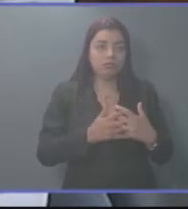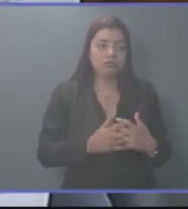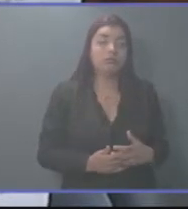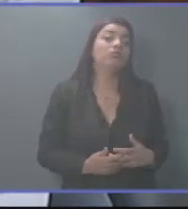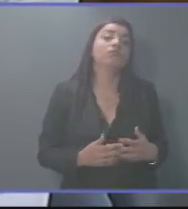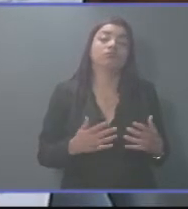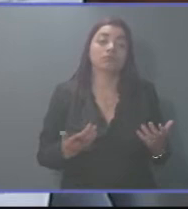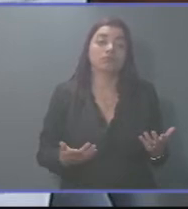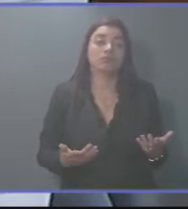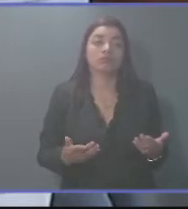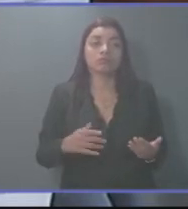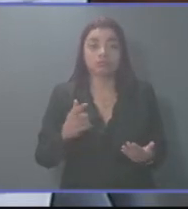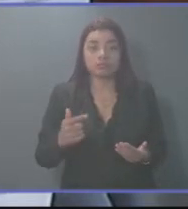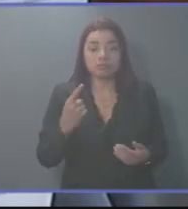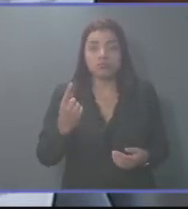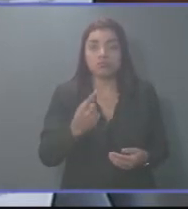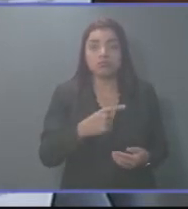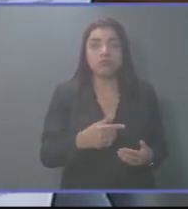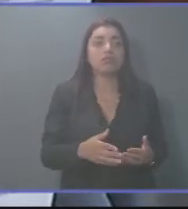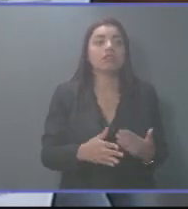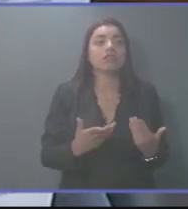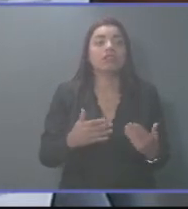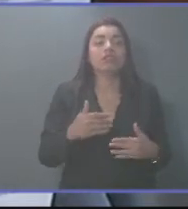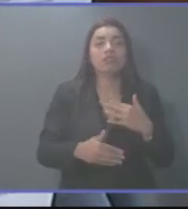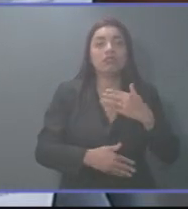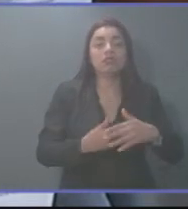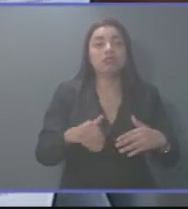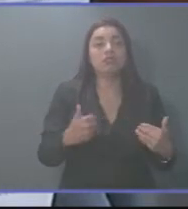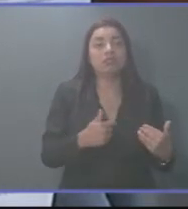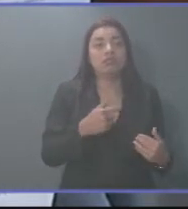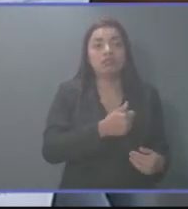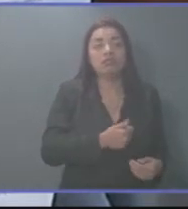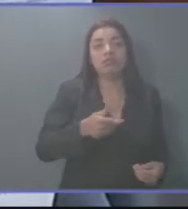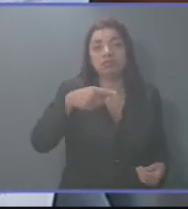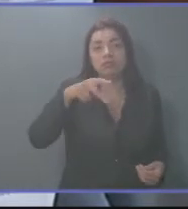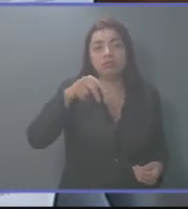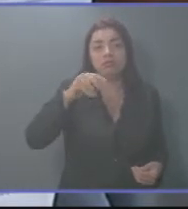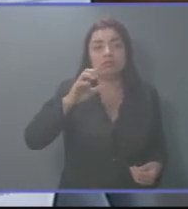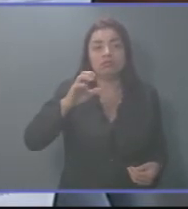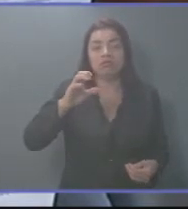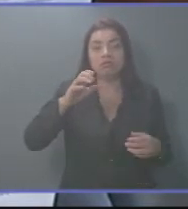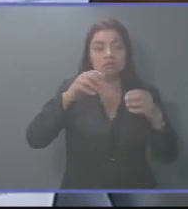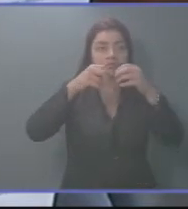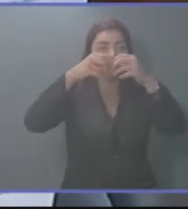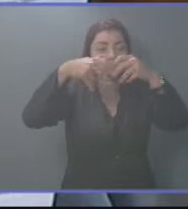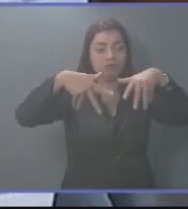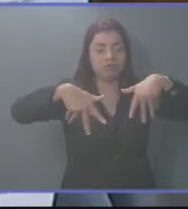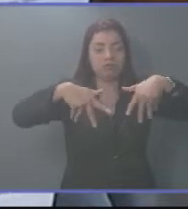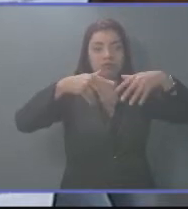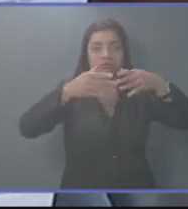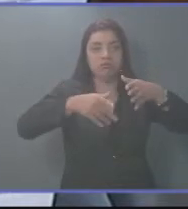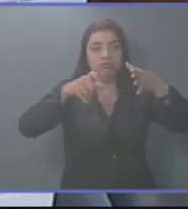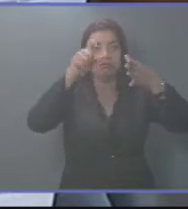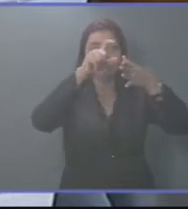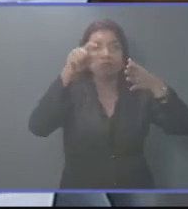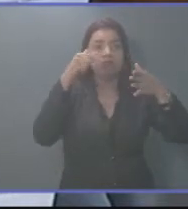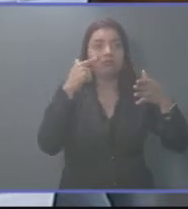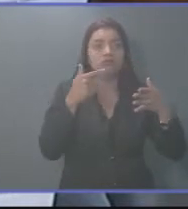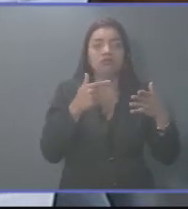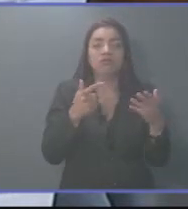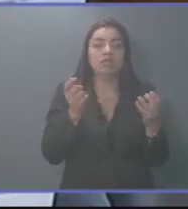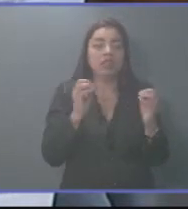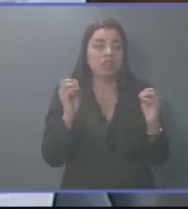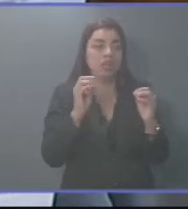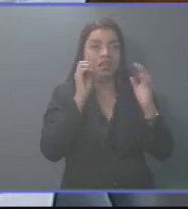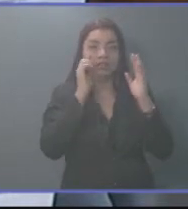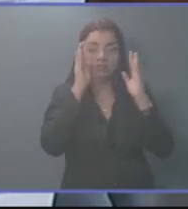Finalmente, señalan los mocionantes que en la estructura de la Policía Nacional Civil no se le da la